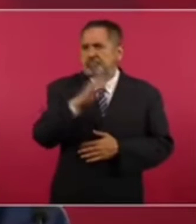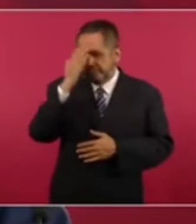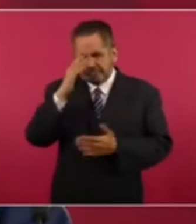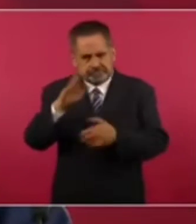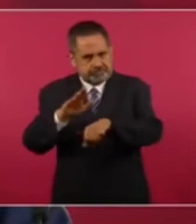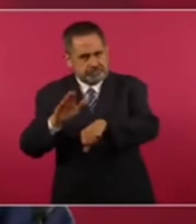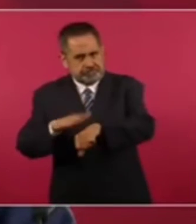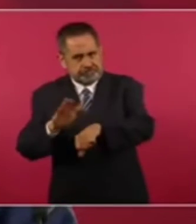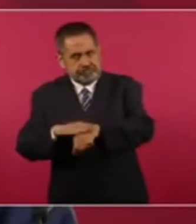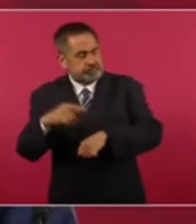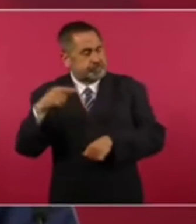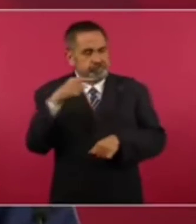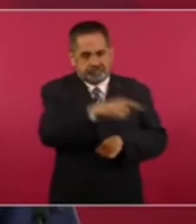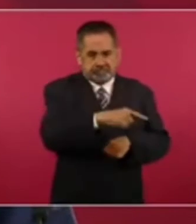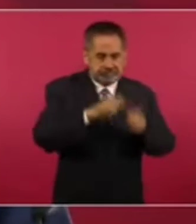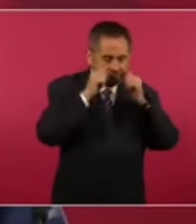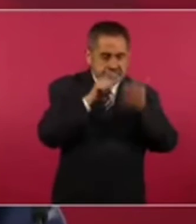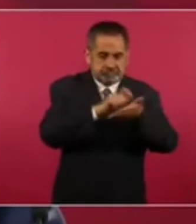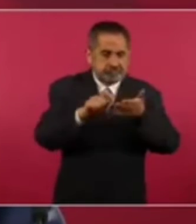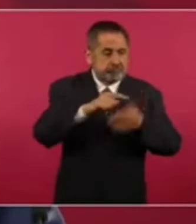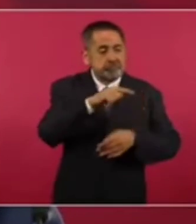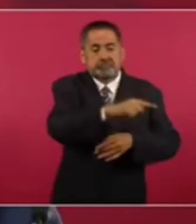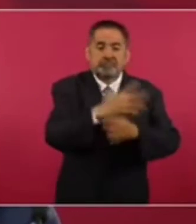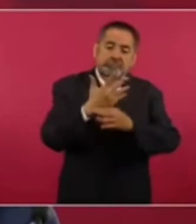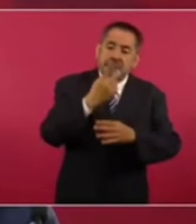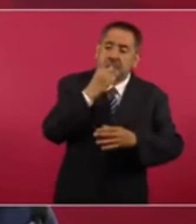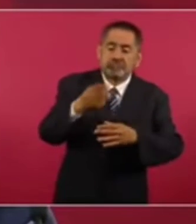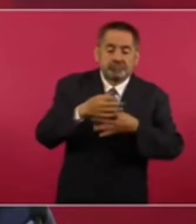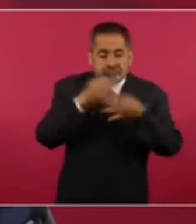recomiendo que se lea lo que dice.